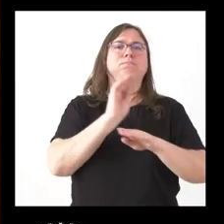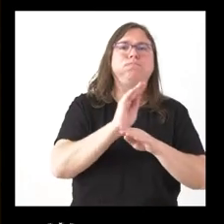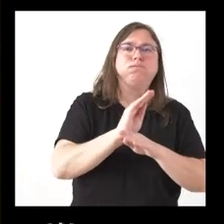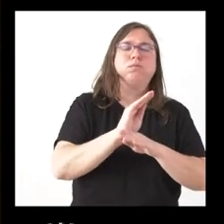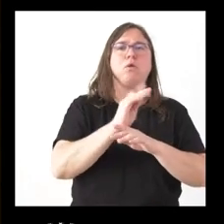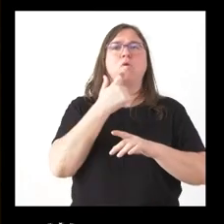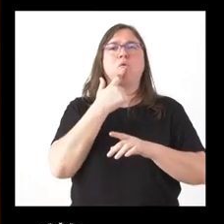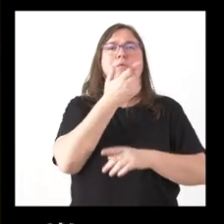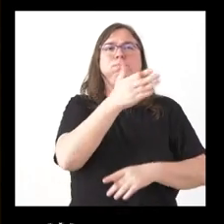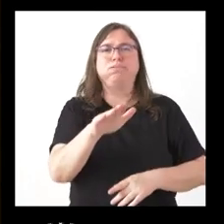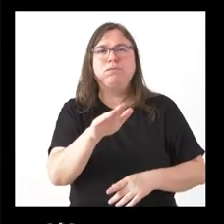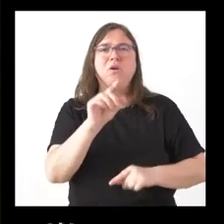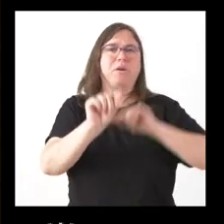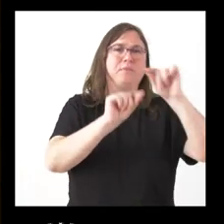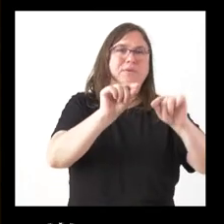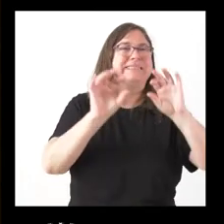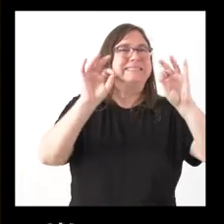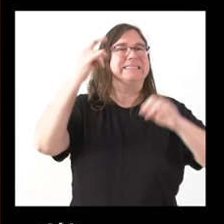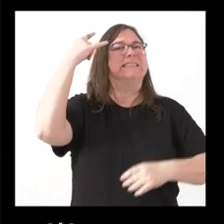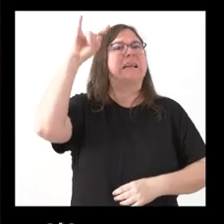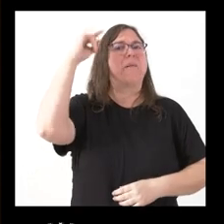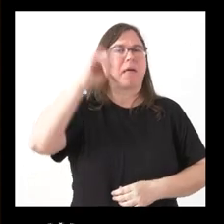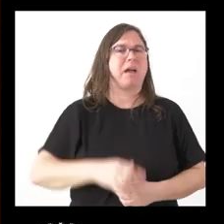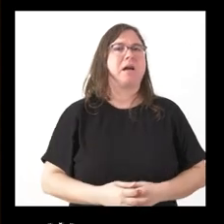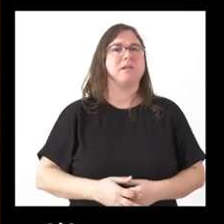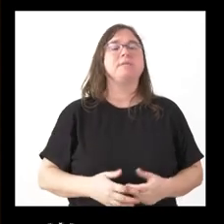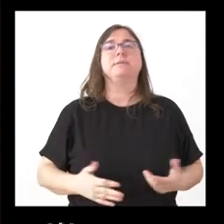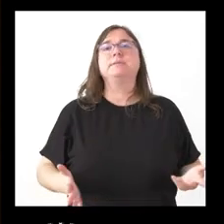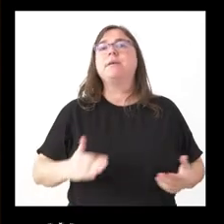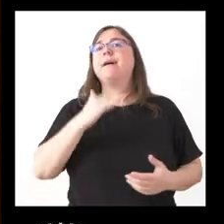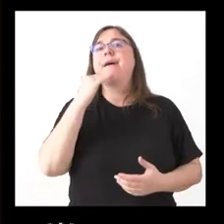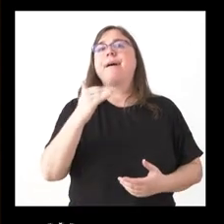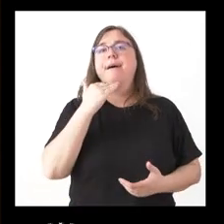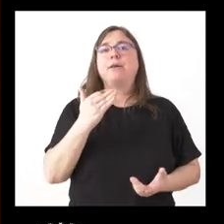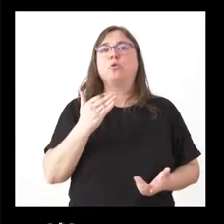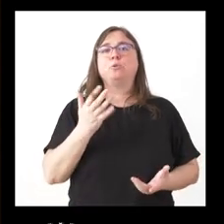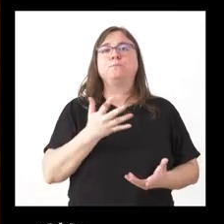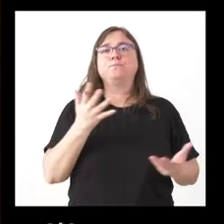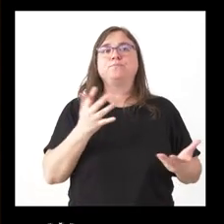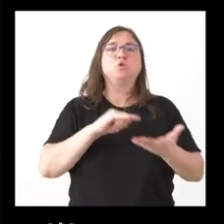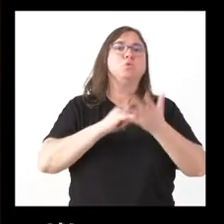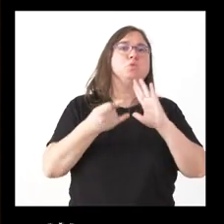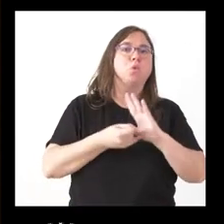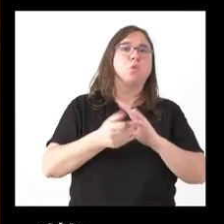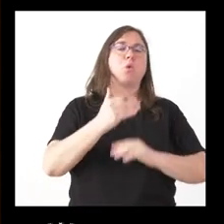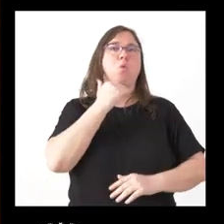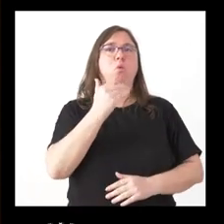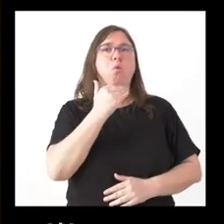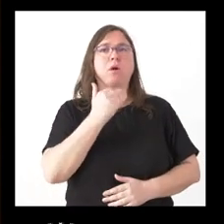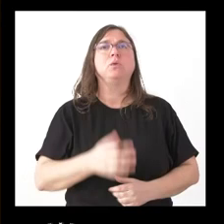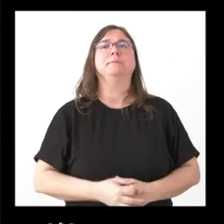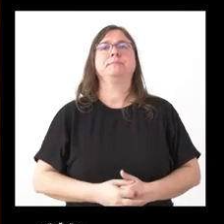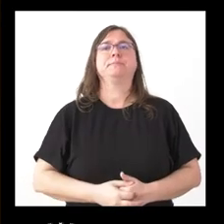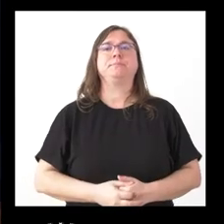esa situación que es muy particular de la provincia de Salamanca y si han trasladado alguna solución concreta o algún